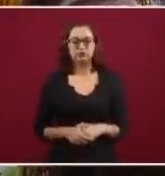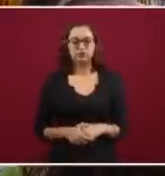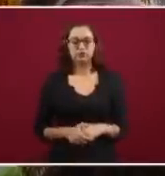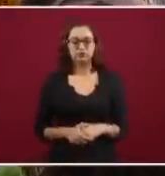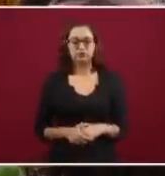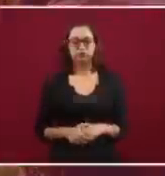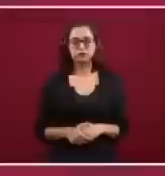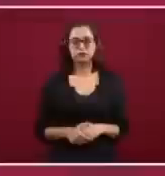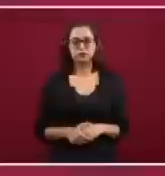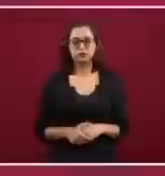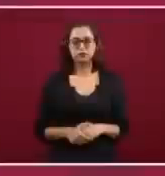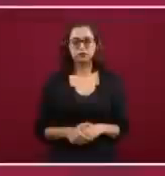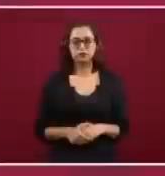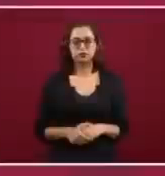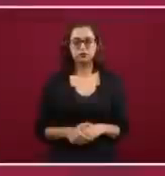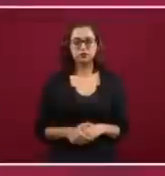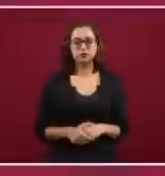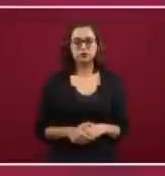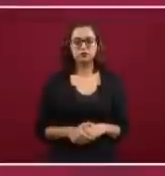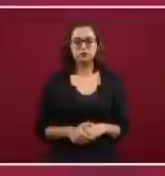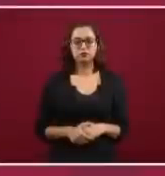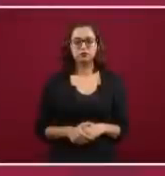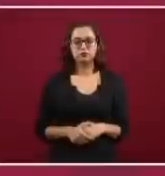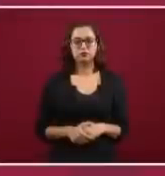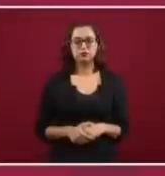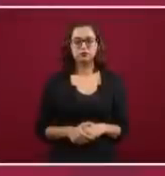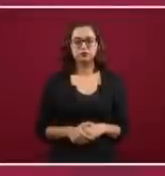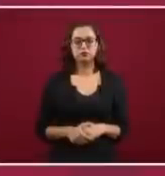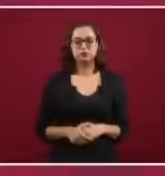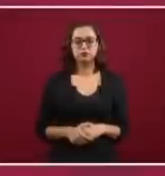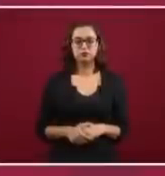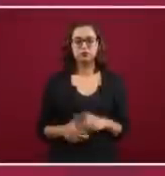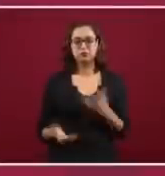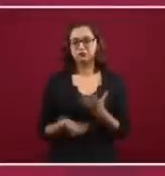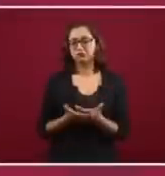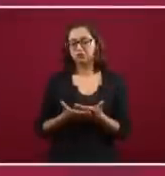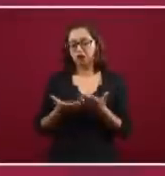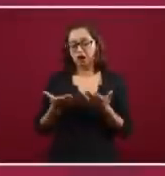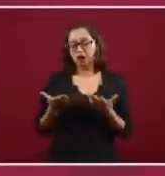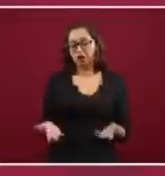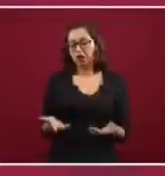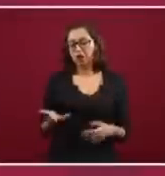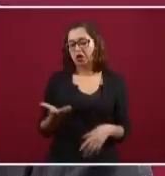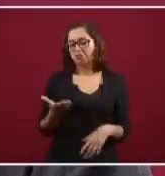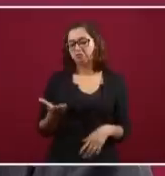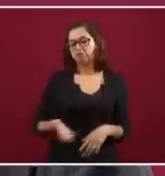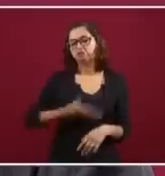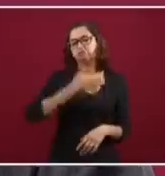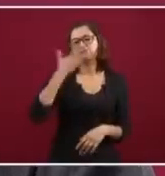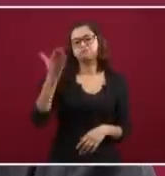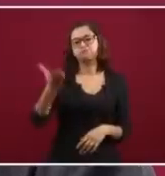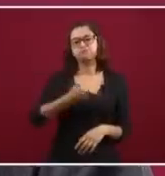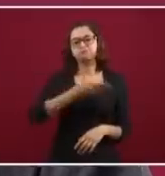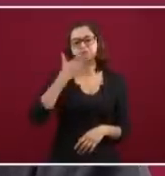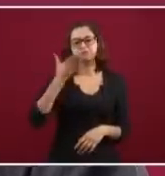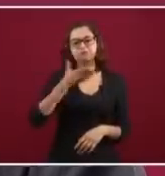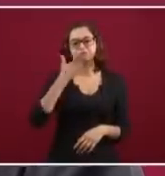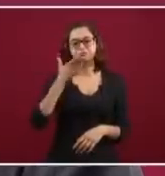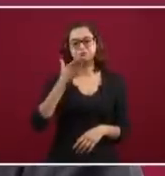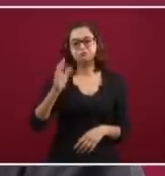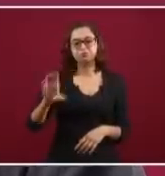Es ahora, por ejemplo, muy común de que los teléfonos,